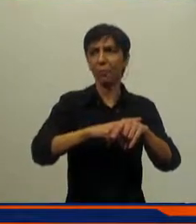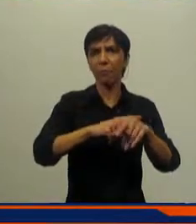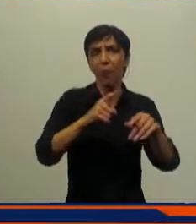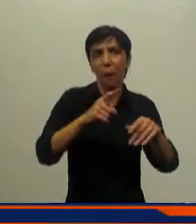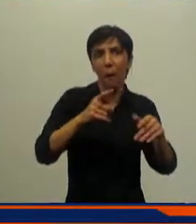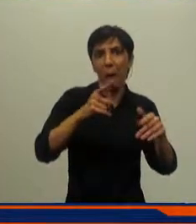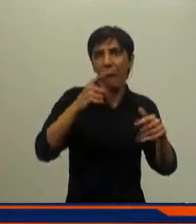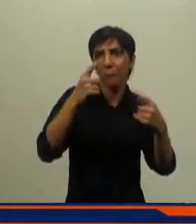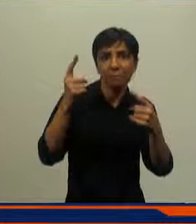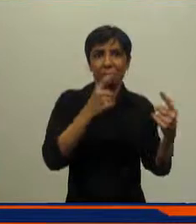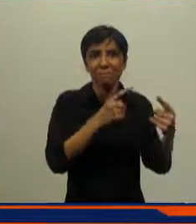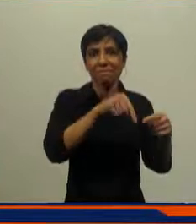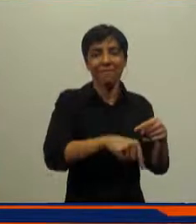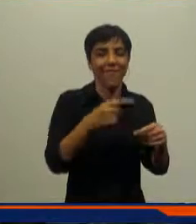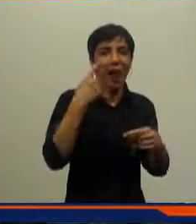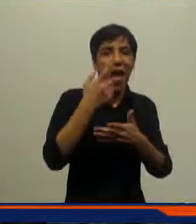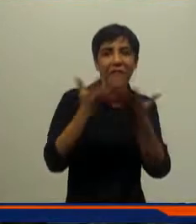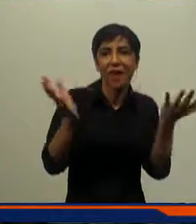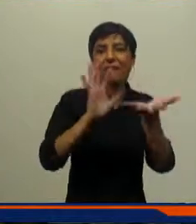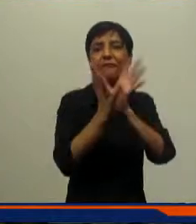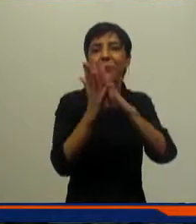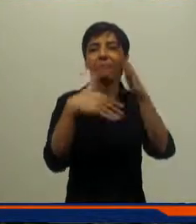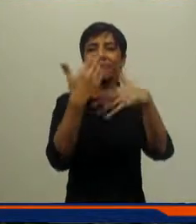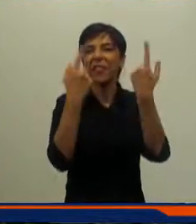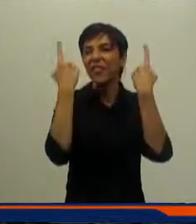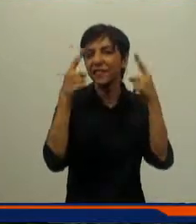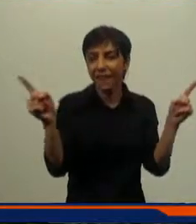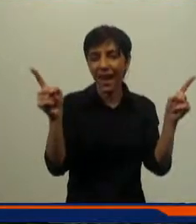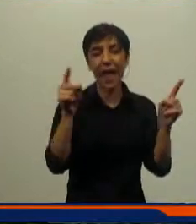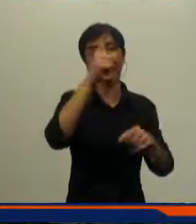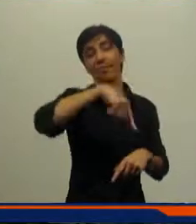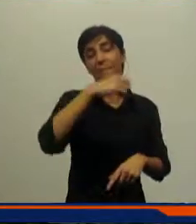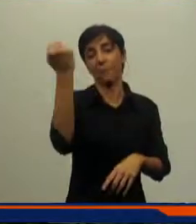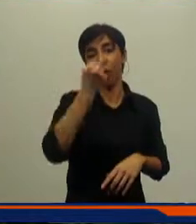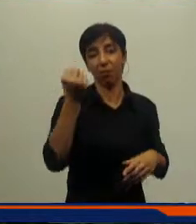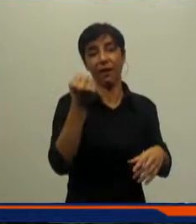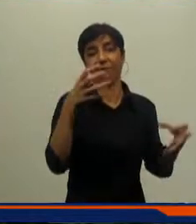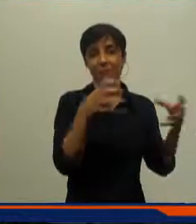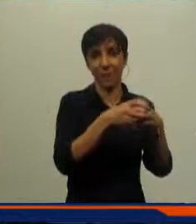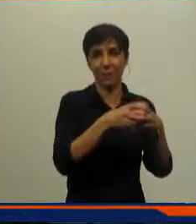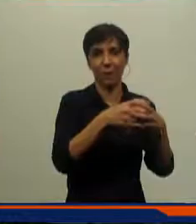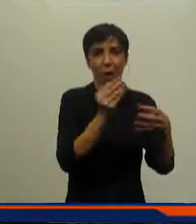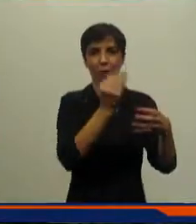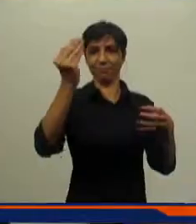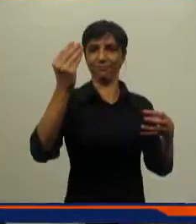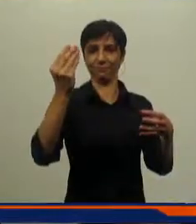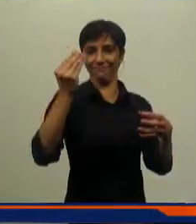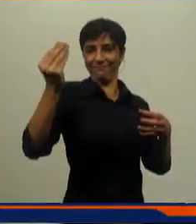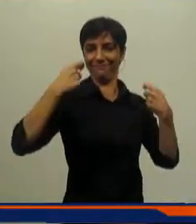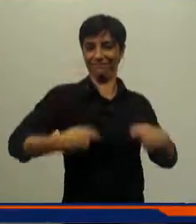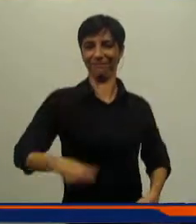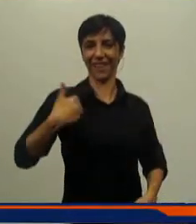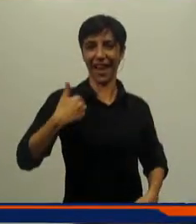modalidad distinta, que disfruten también del juego, que representen a nuestro país y que participen en una competencia importante como son los del Sur de